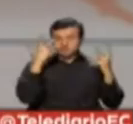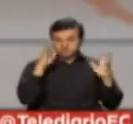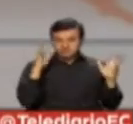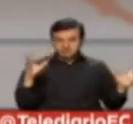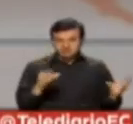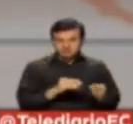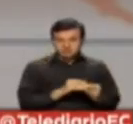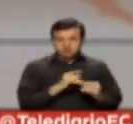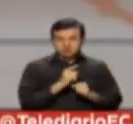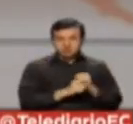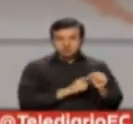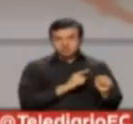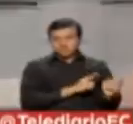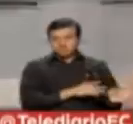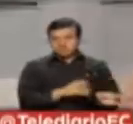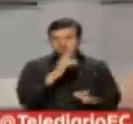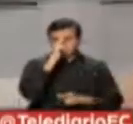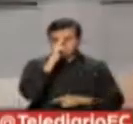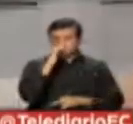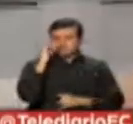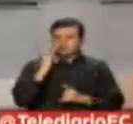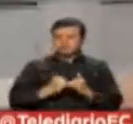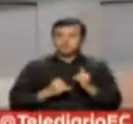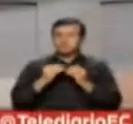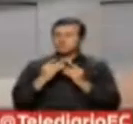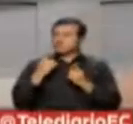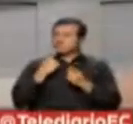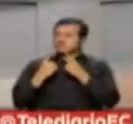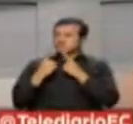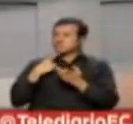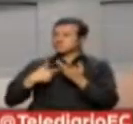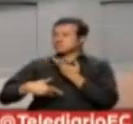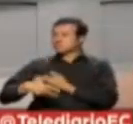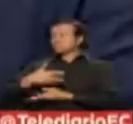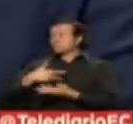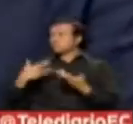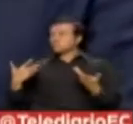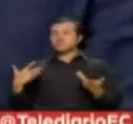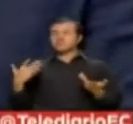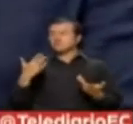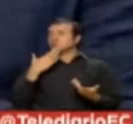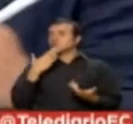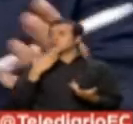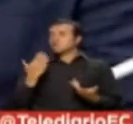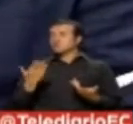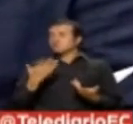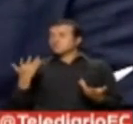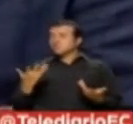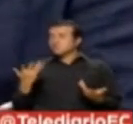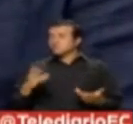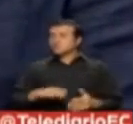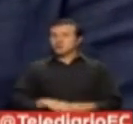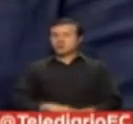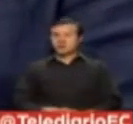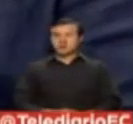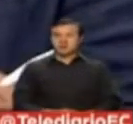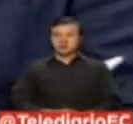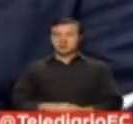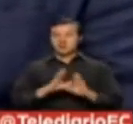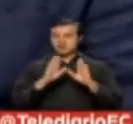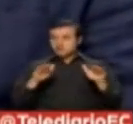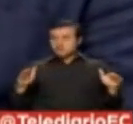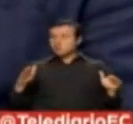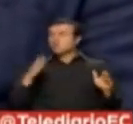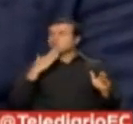dentro de este año del respeto vamos concluyendo este diálogo que nos dicen los números en qué medida se ha incrementado el número de estudiantes